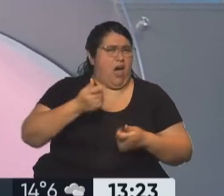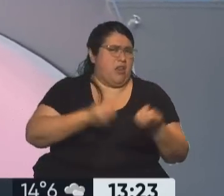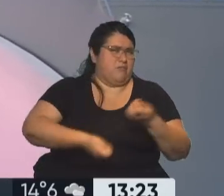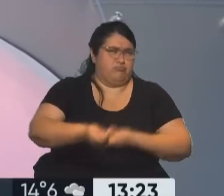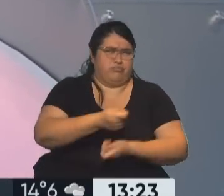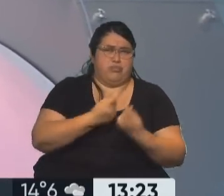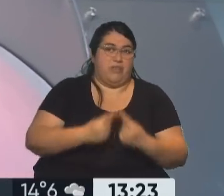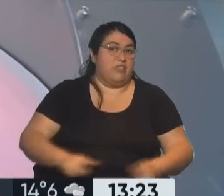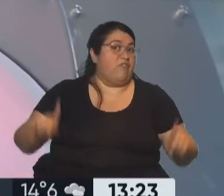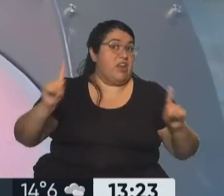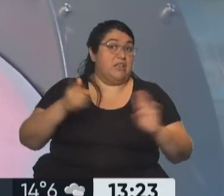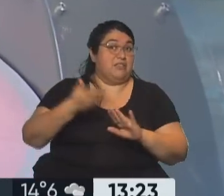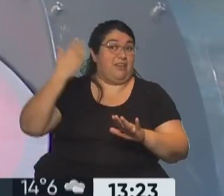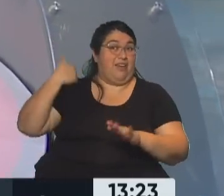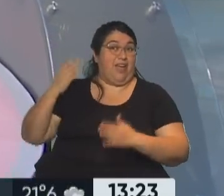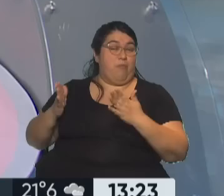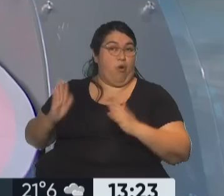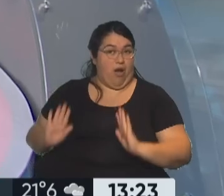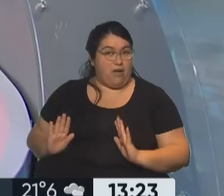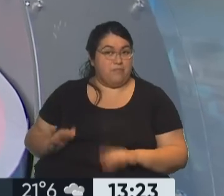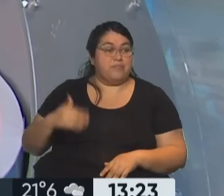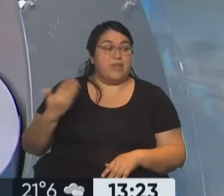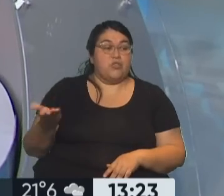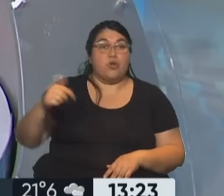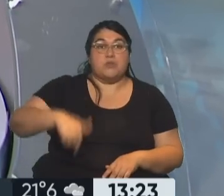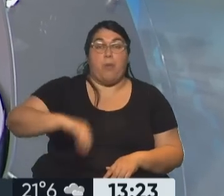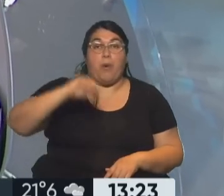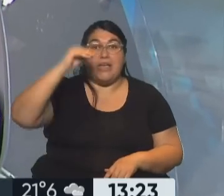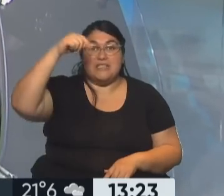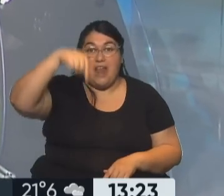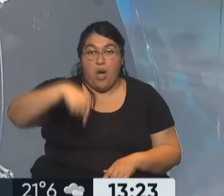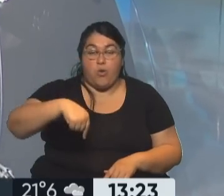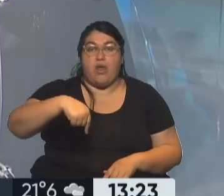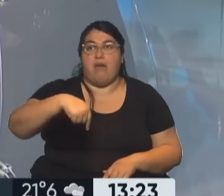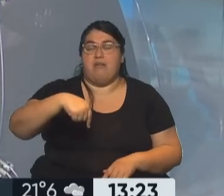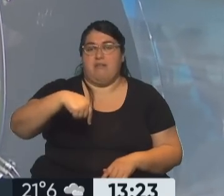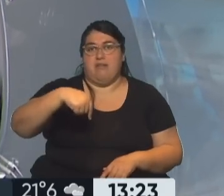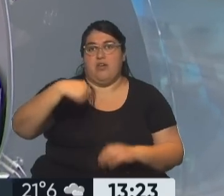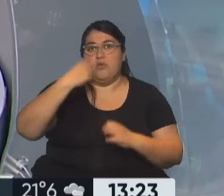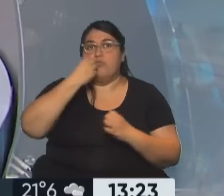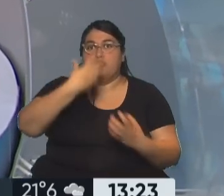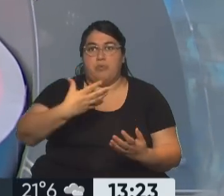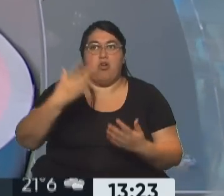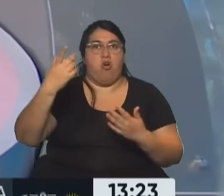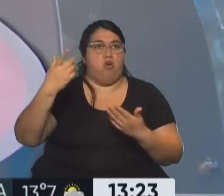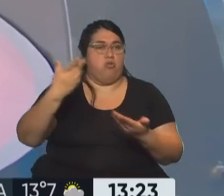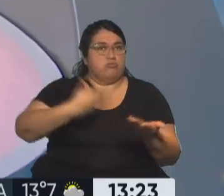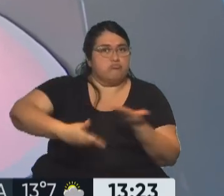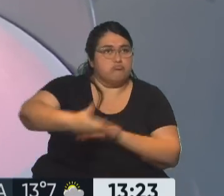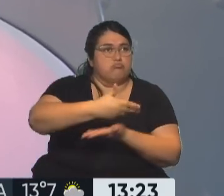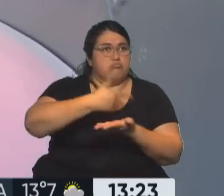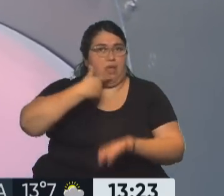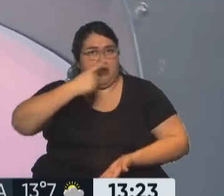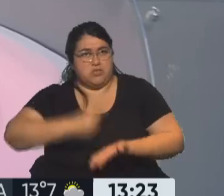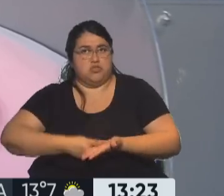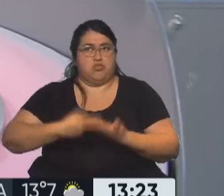de lo que era en otro momento. Por lo tanto, Brasil, en tanto país que pueda ejercer una influencia fuerte de decisión al interior de los BRICS,